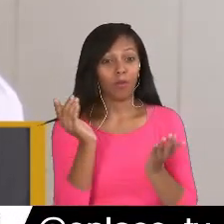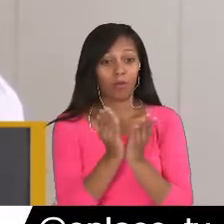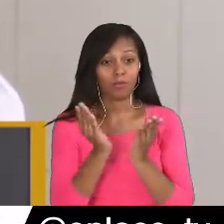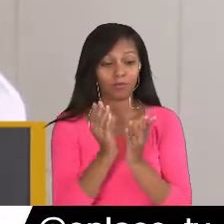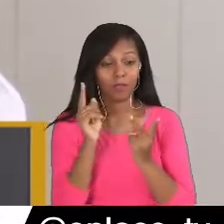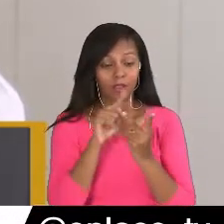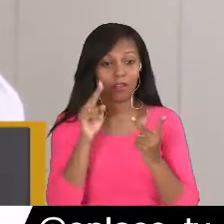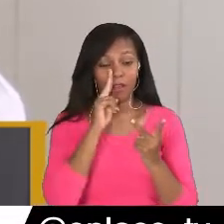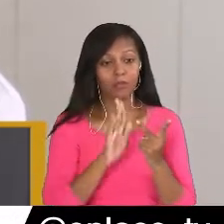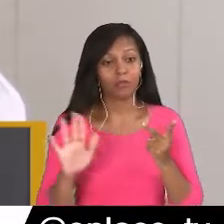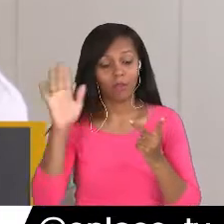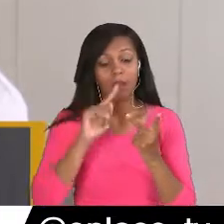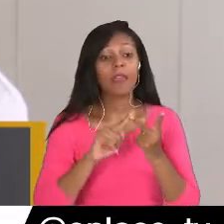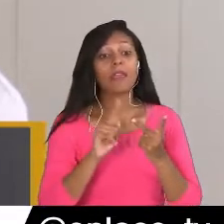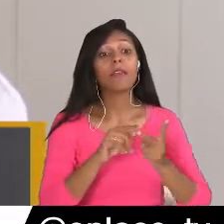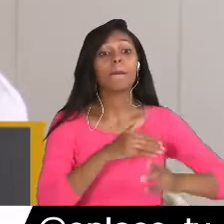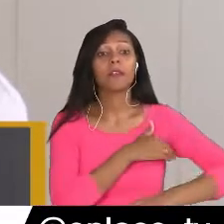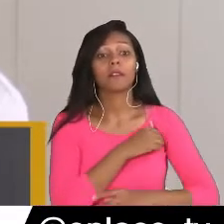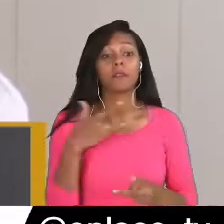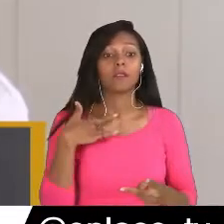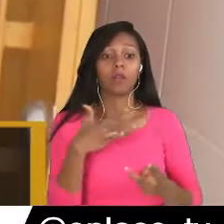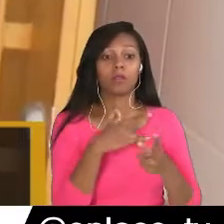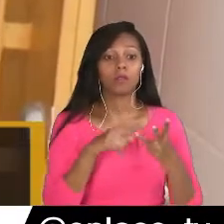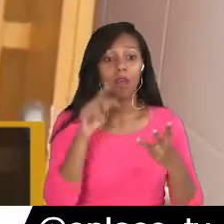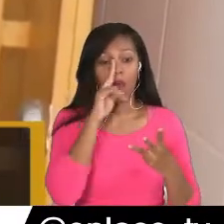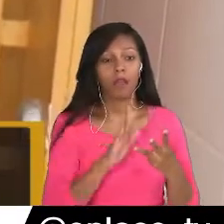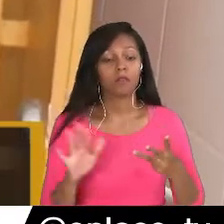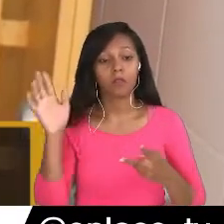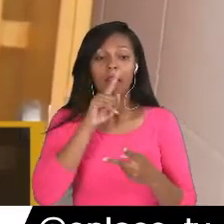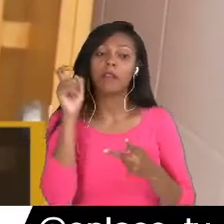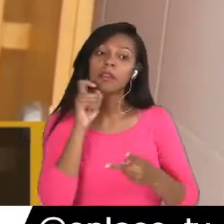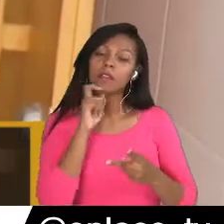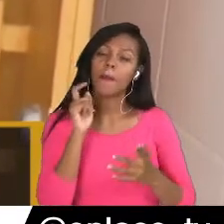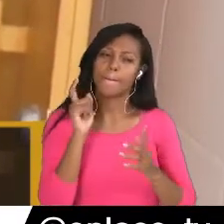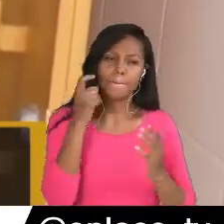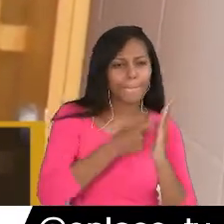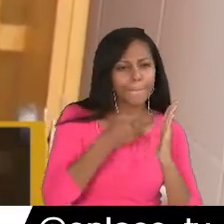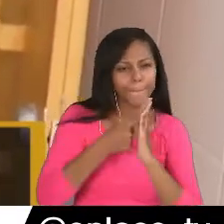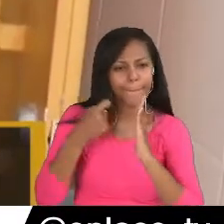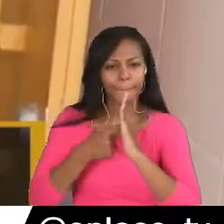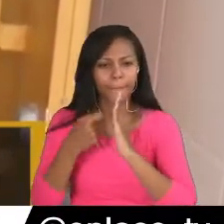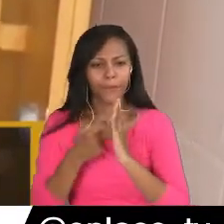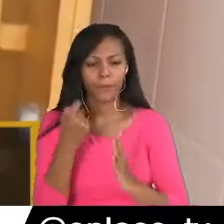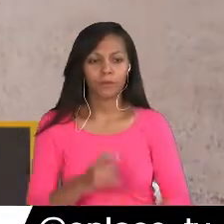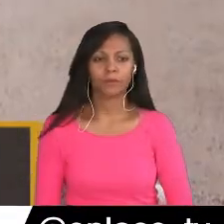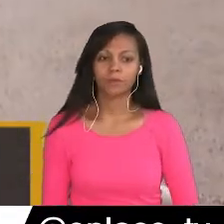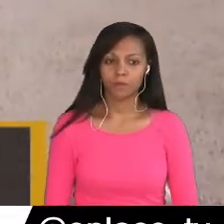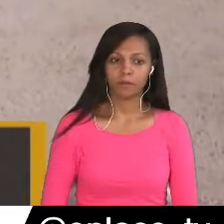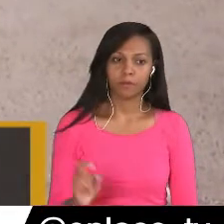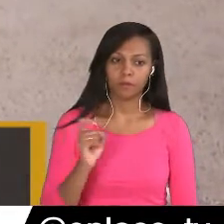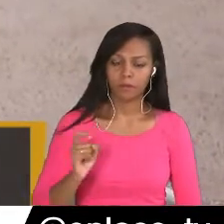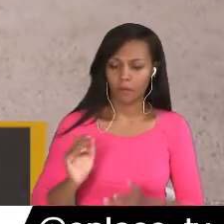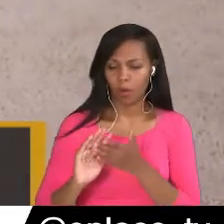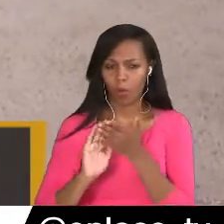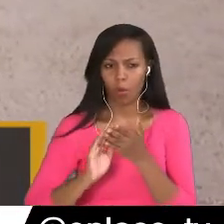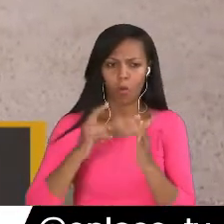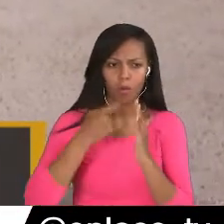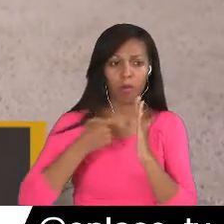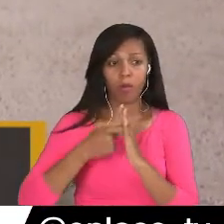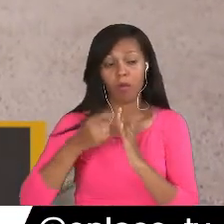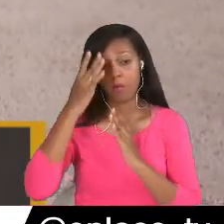Salud Nacional, necesitamos hacer una adecuaciones. Una primera inspección muestra que debe adecuarse el sitio escogido para garantizar seguridad e higiene